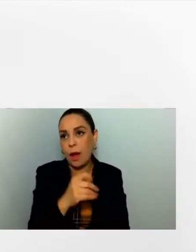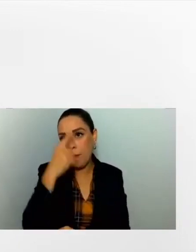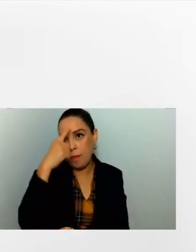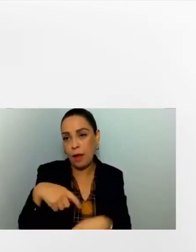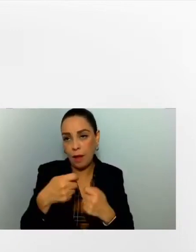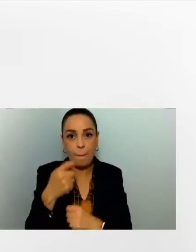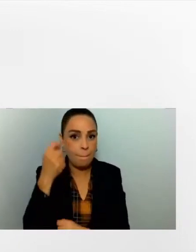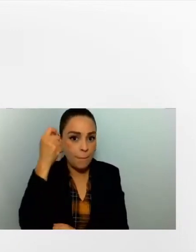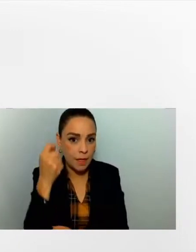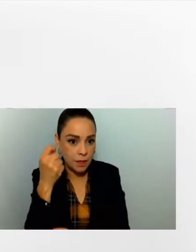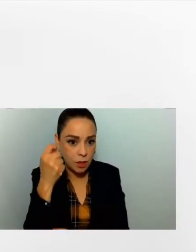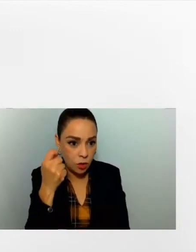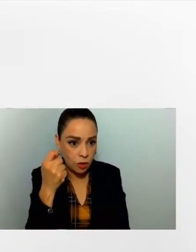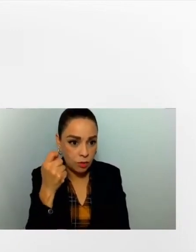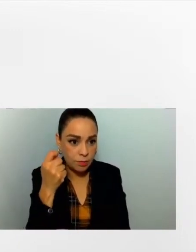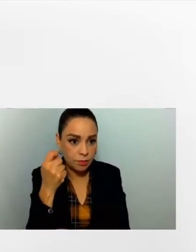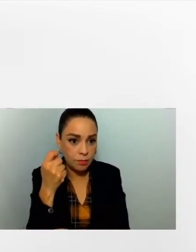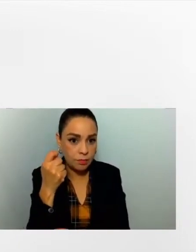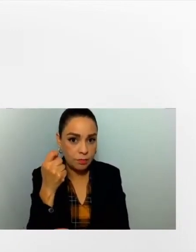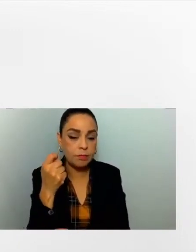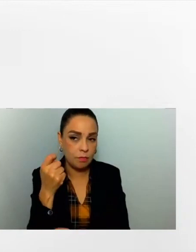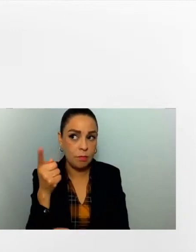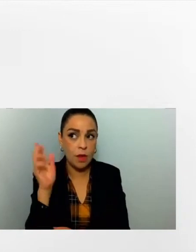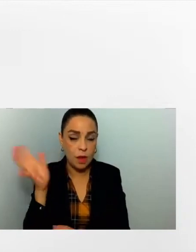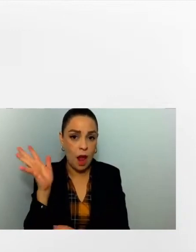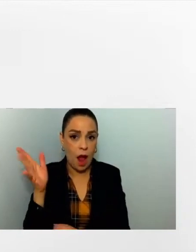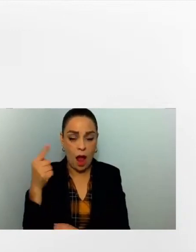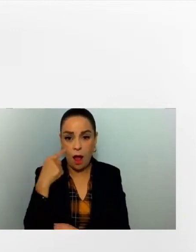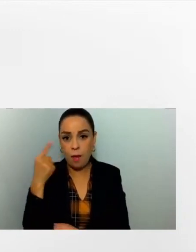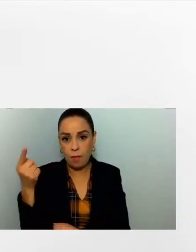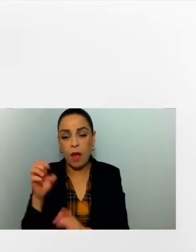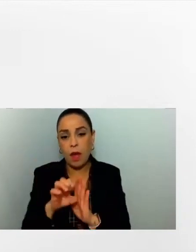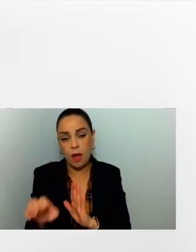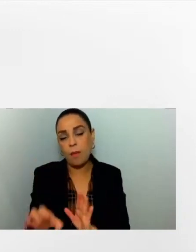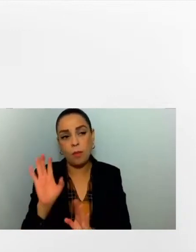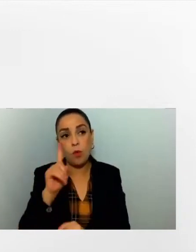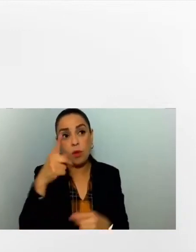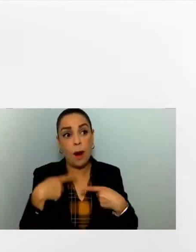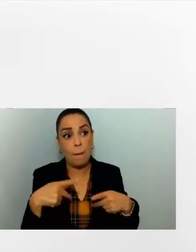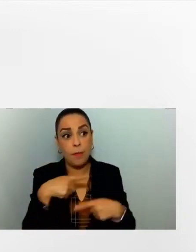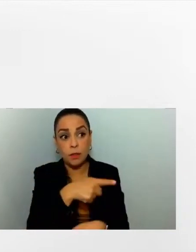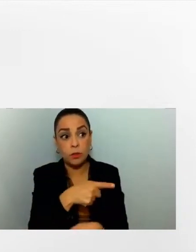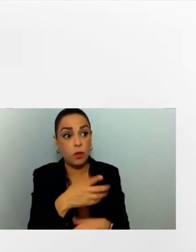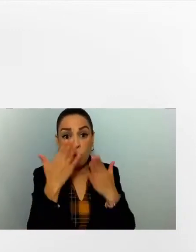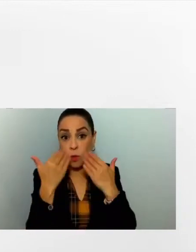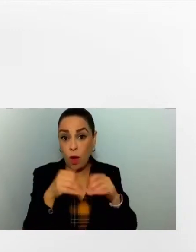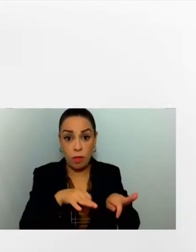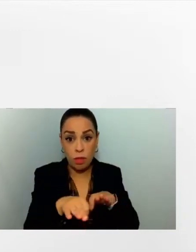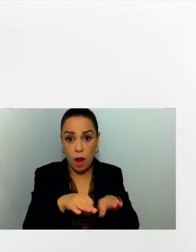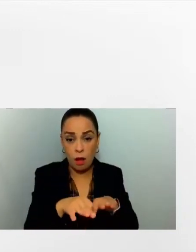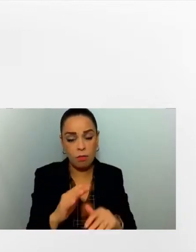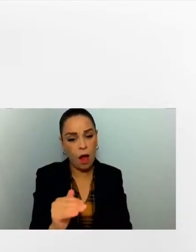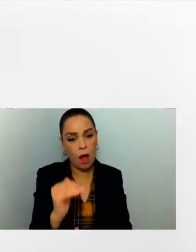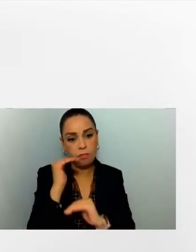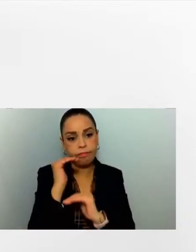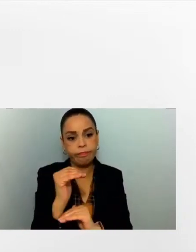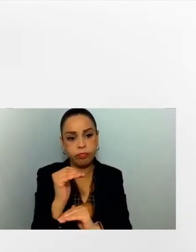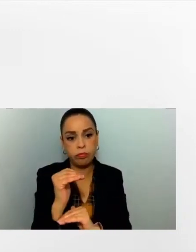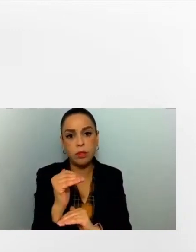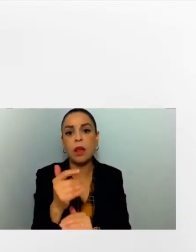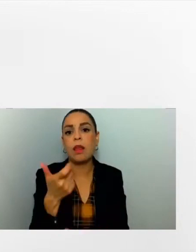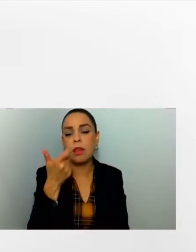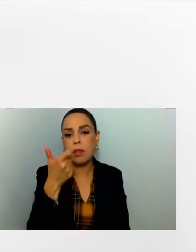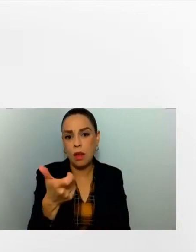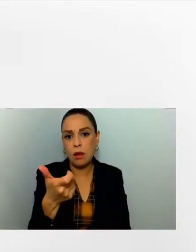los que dice que si la persona no cuenta con un empleo, se le fija una pensión razonable,